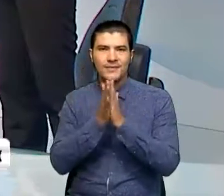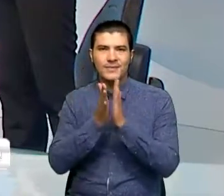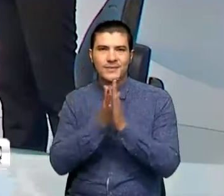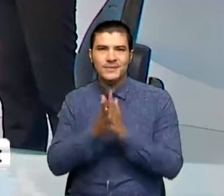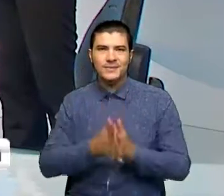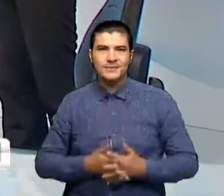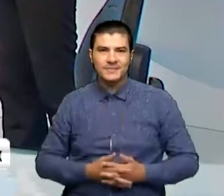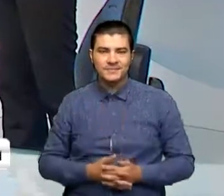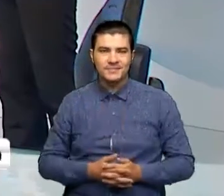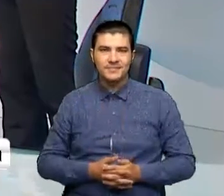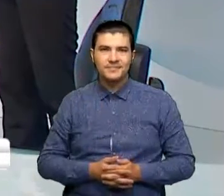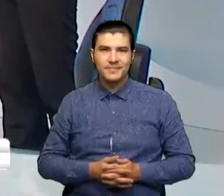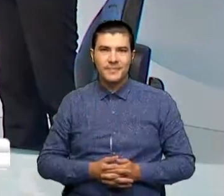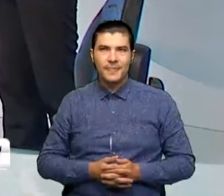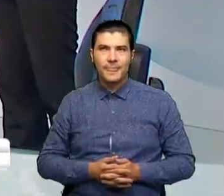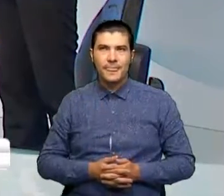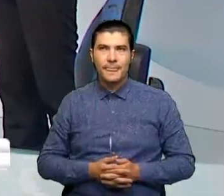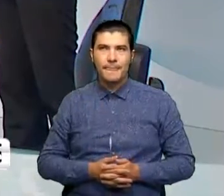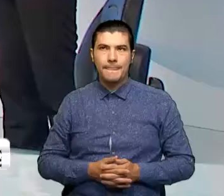adelante.